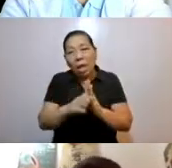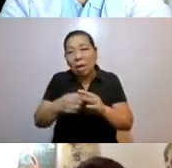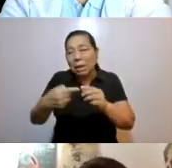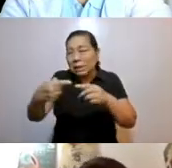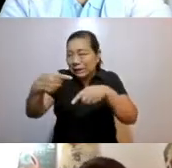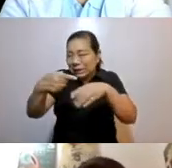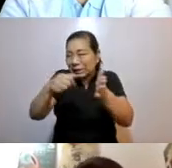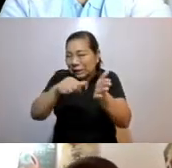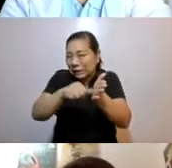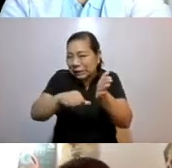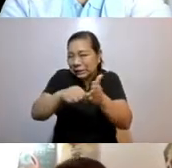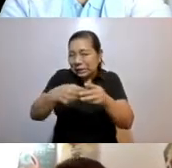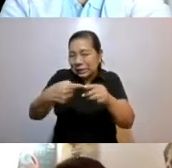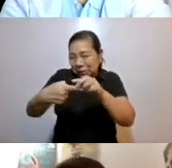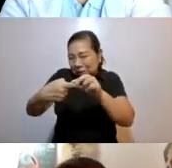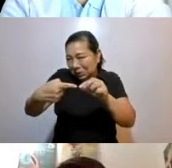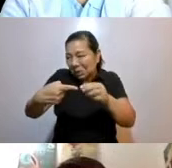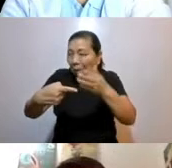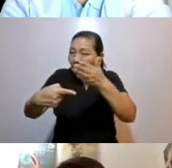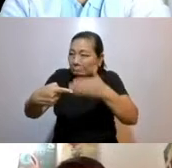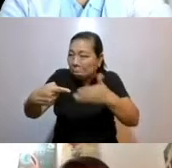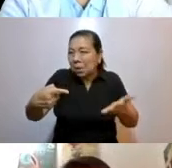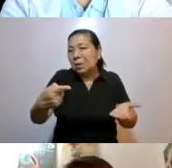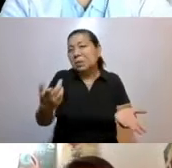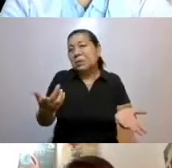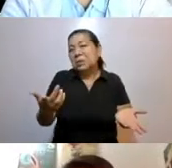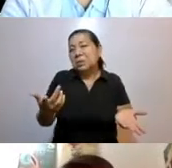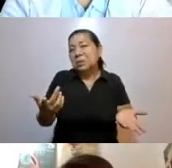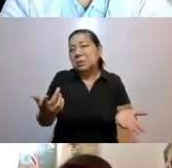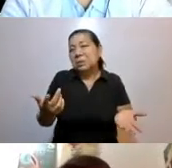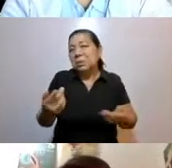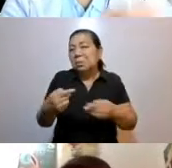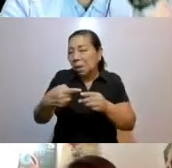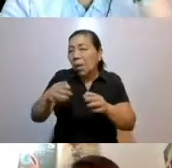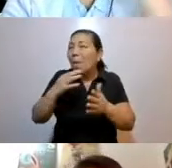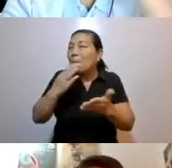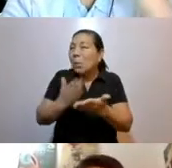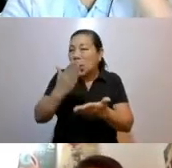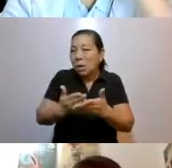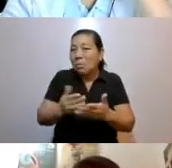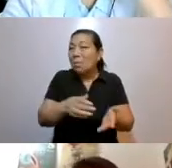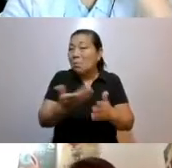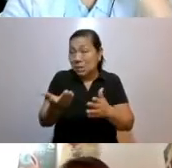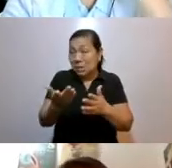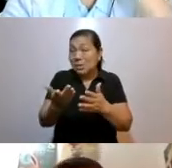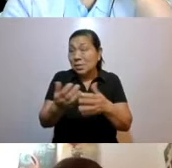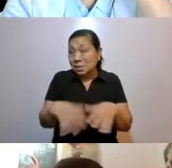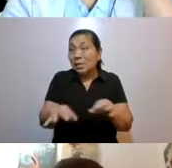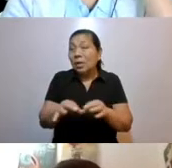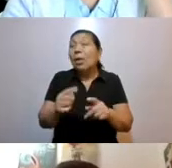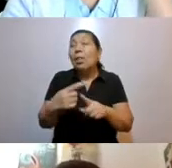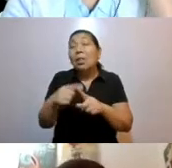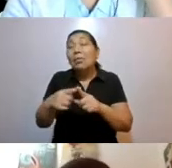lesiones en el pene pueden producir algún tipo de disfunción eréctil. Y algo que es muy importante, los